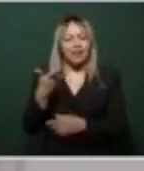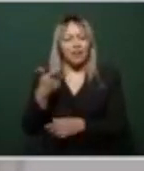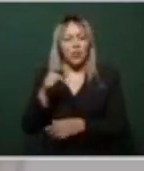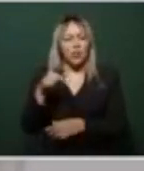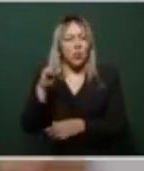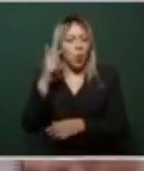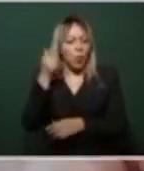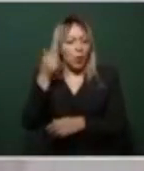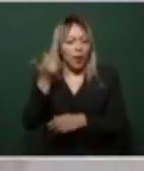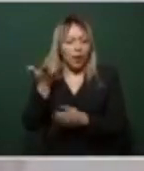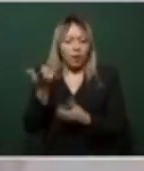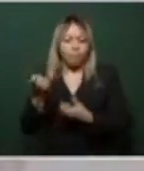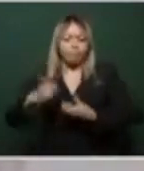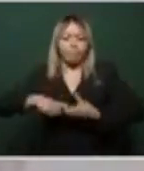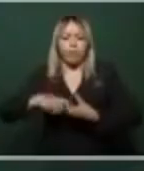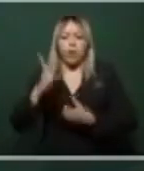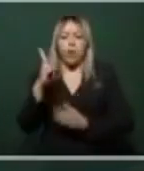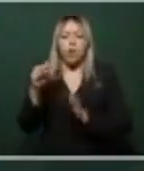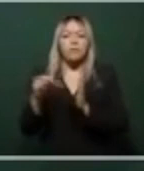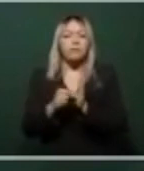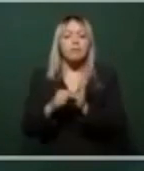los